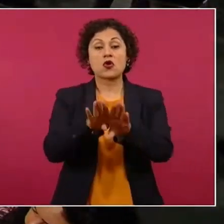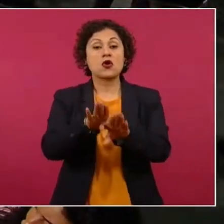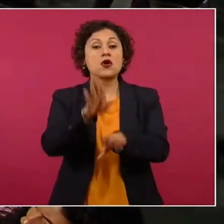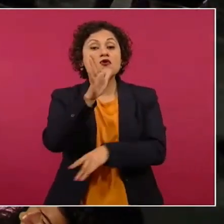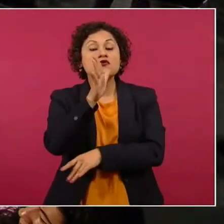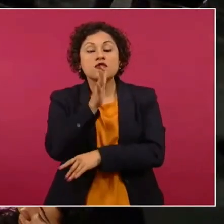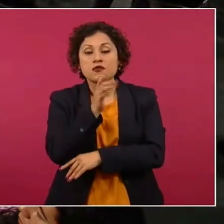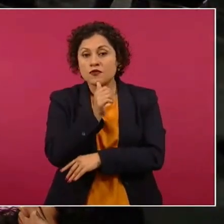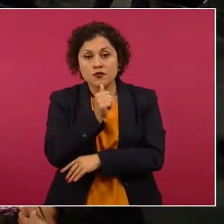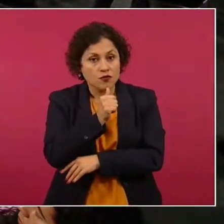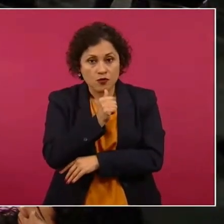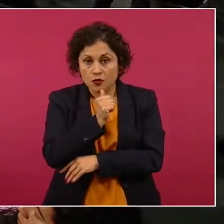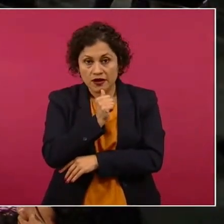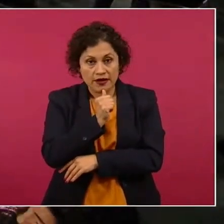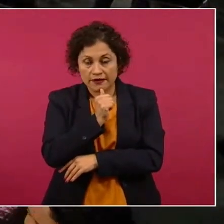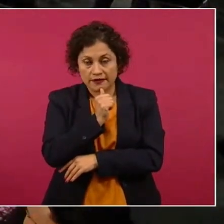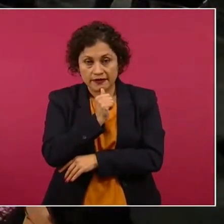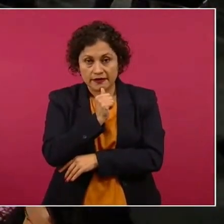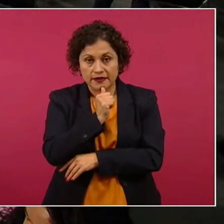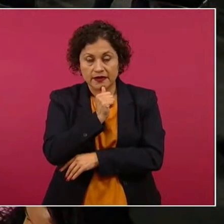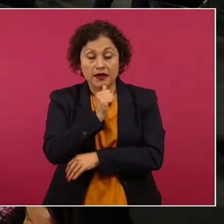si no hay una solicitud